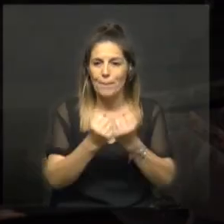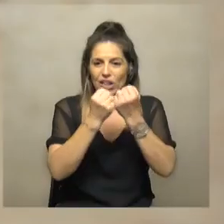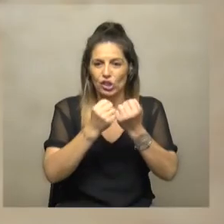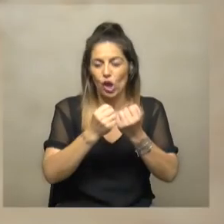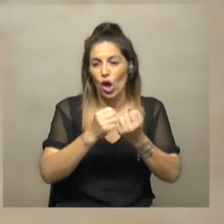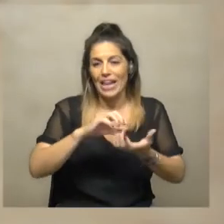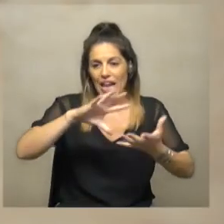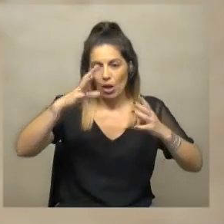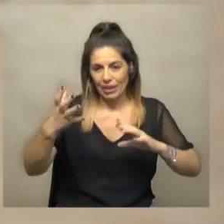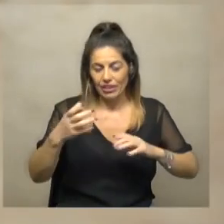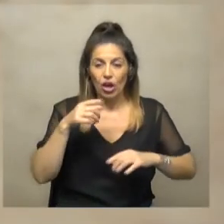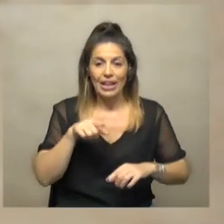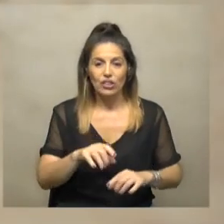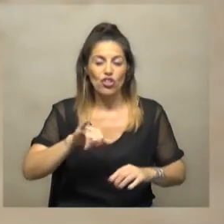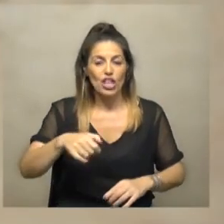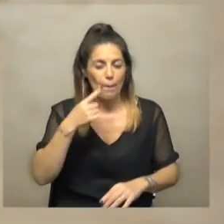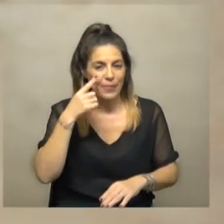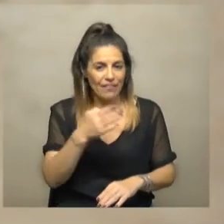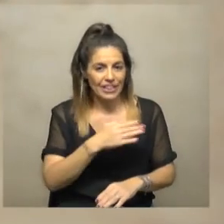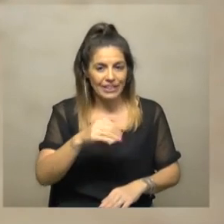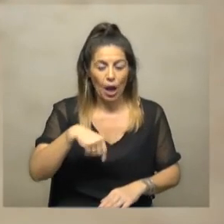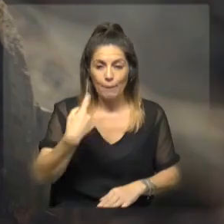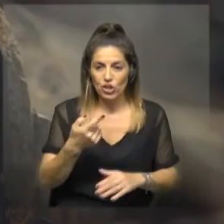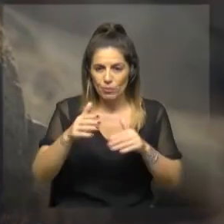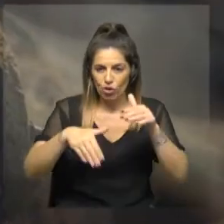ecosistema. Este organismo ya tiene prevista una próxima